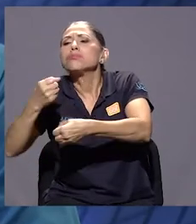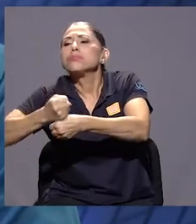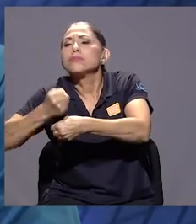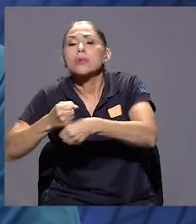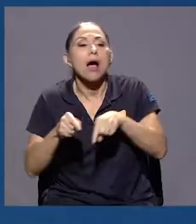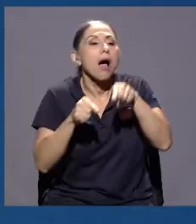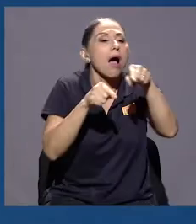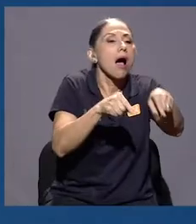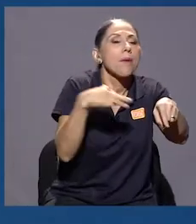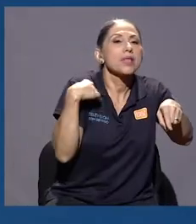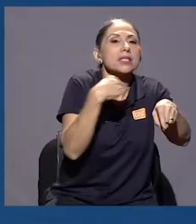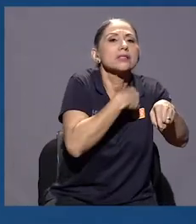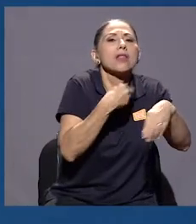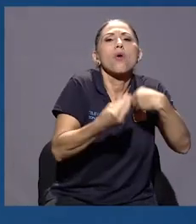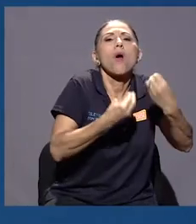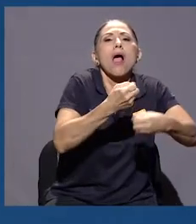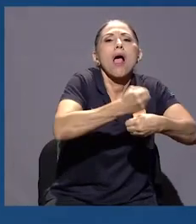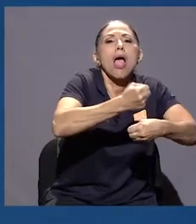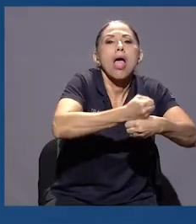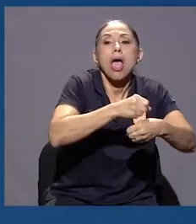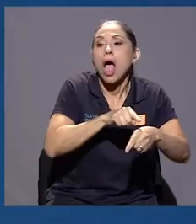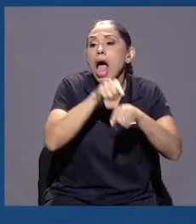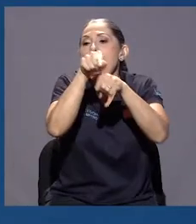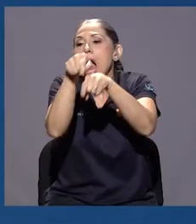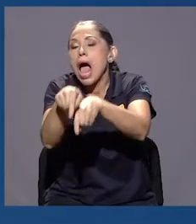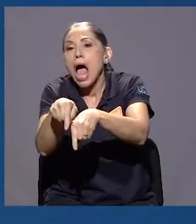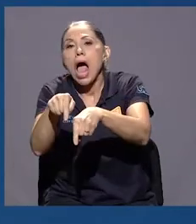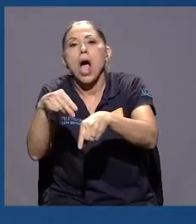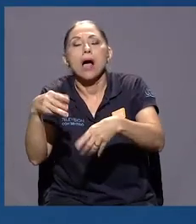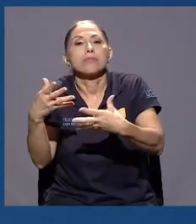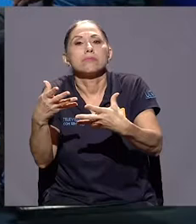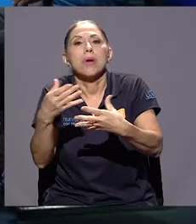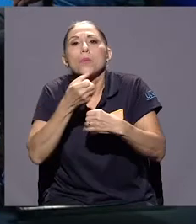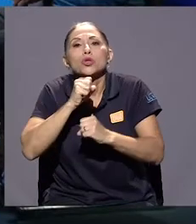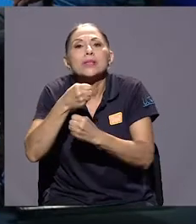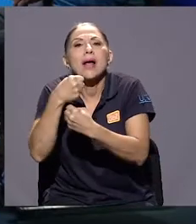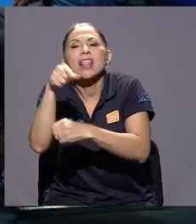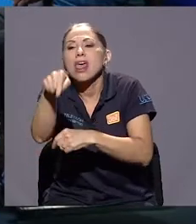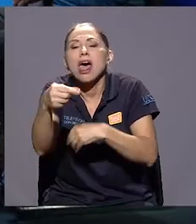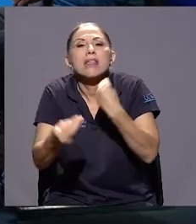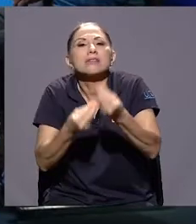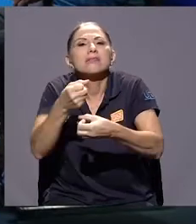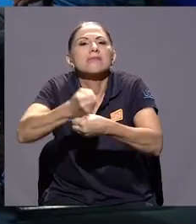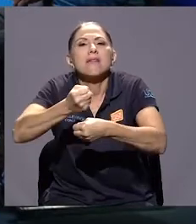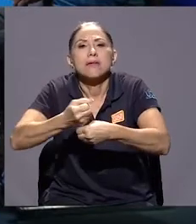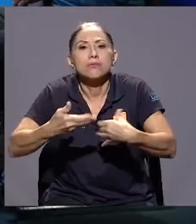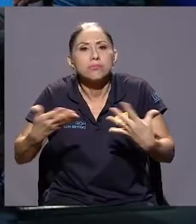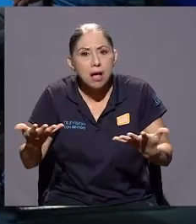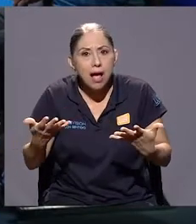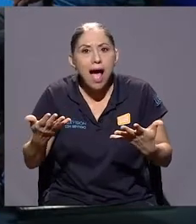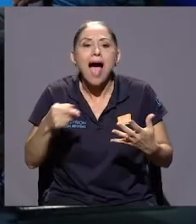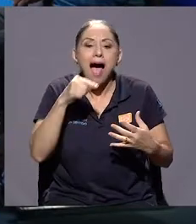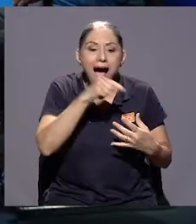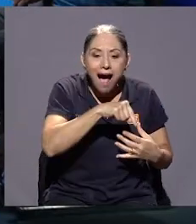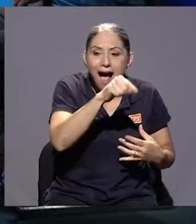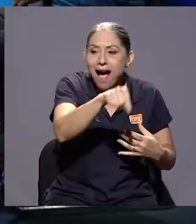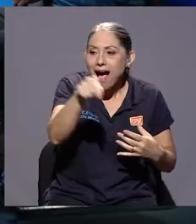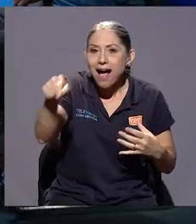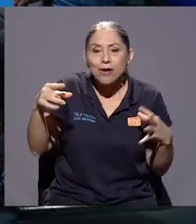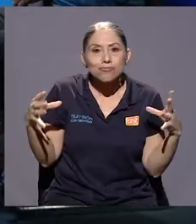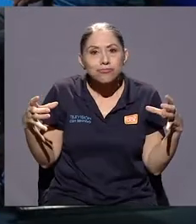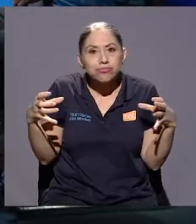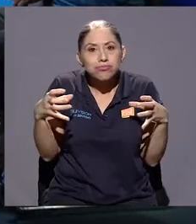municipalidades plantearlo también de que no es un problema que